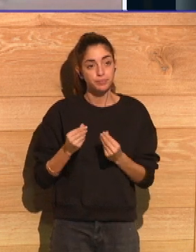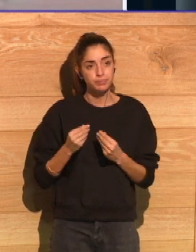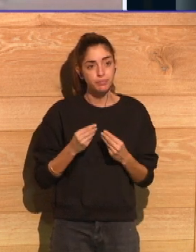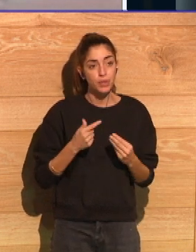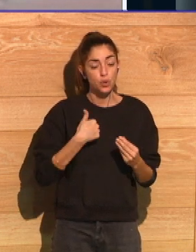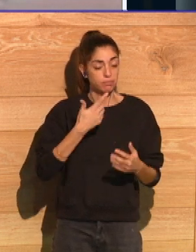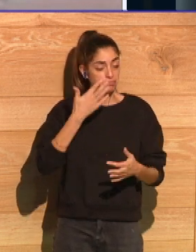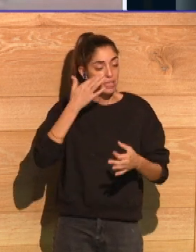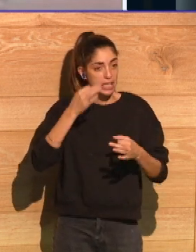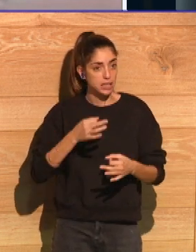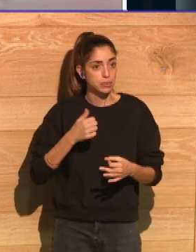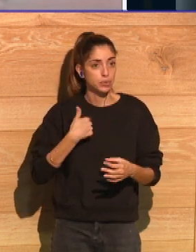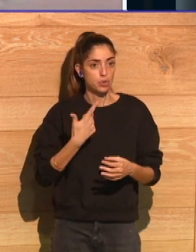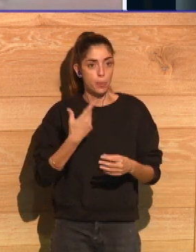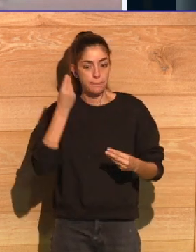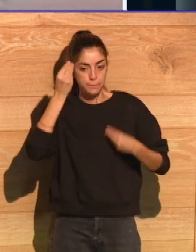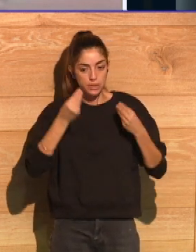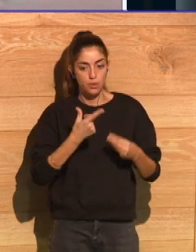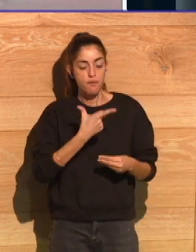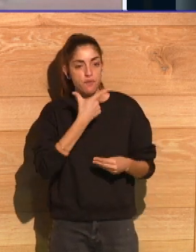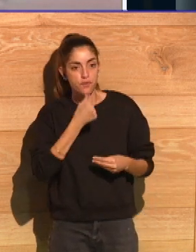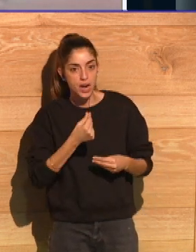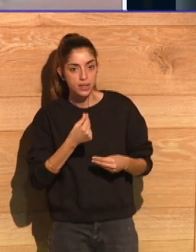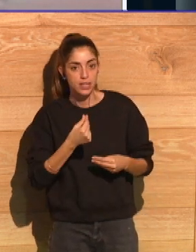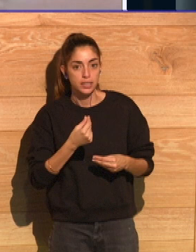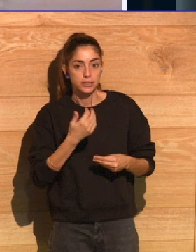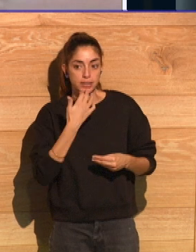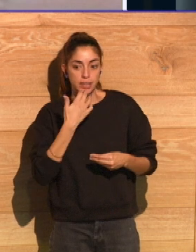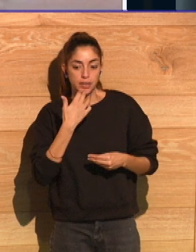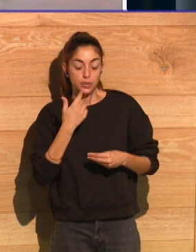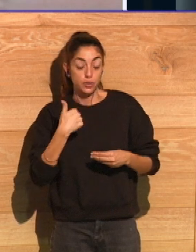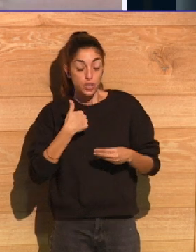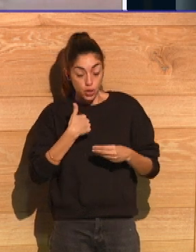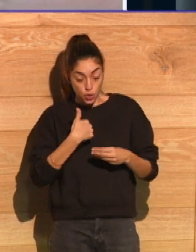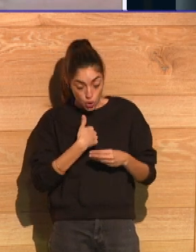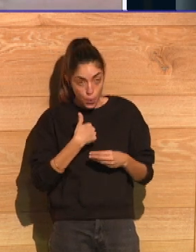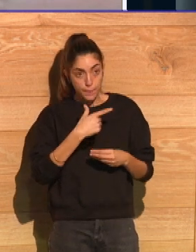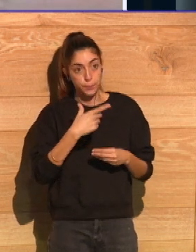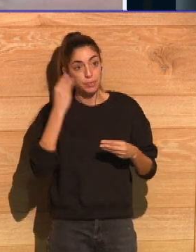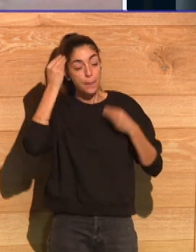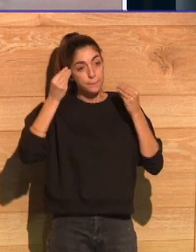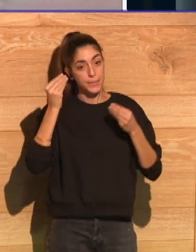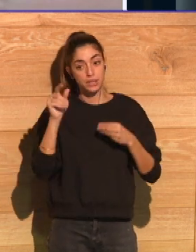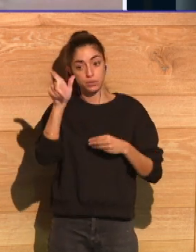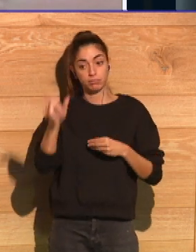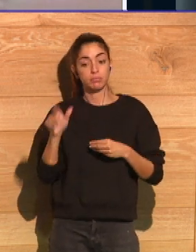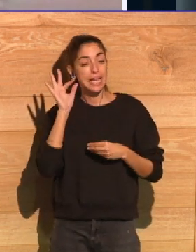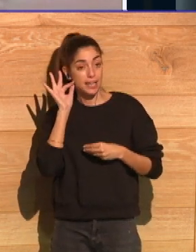yo realmente me resulta muy fácil pensar en ella, ¿no? Me caigo en eso fácilmente porque es muy fácil. Su historia